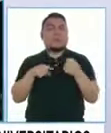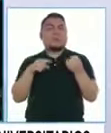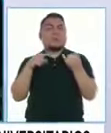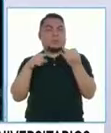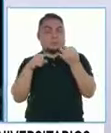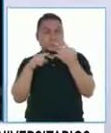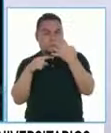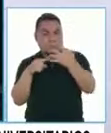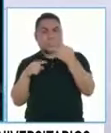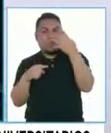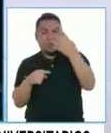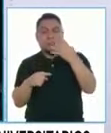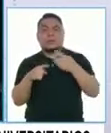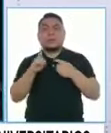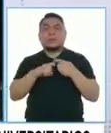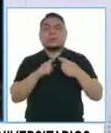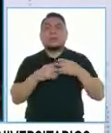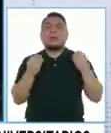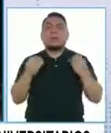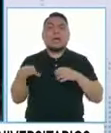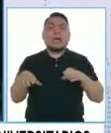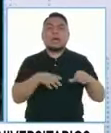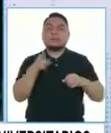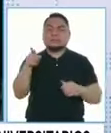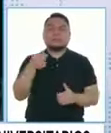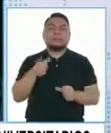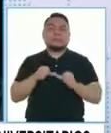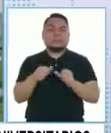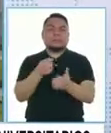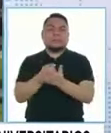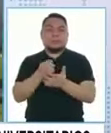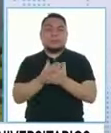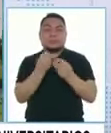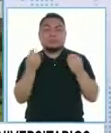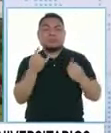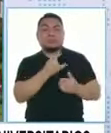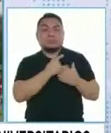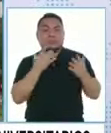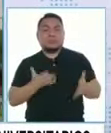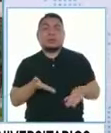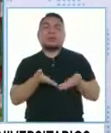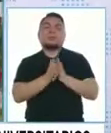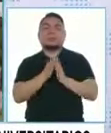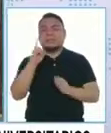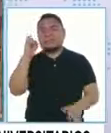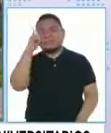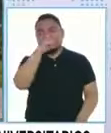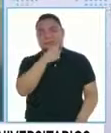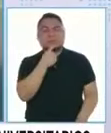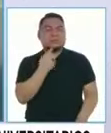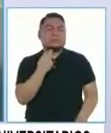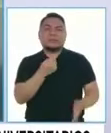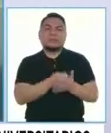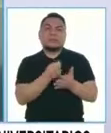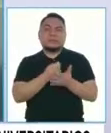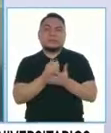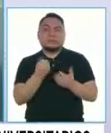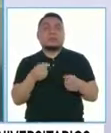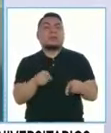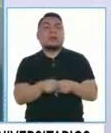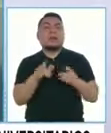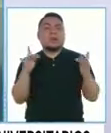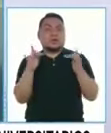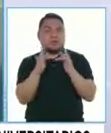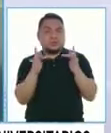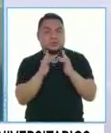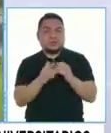con seguir el financiamiento a la conectividad. Muchos estudiantes han tenido muchas dificultades o el tema de conectividad, y ahí el